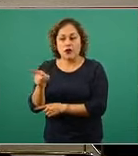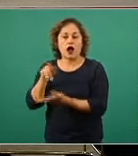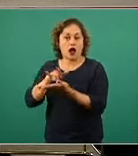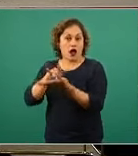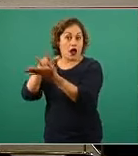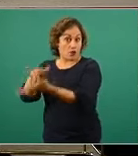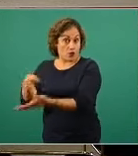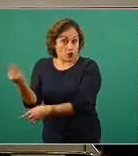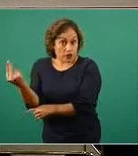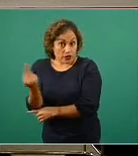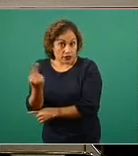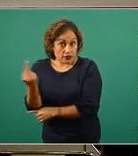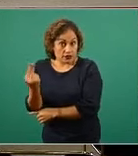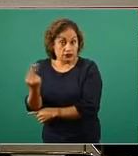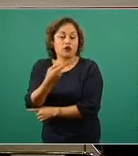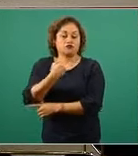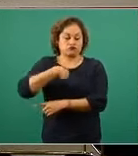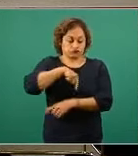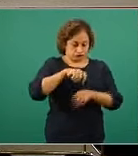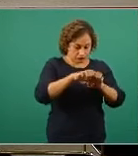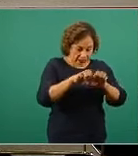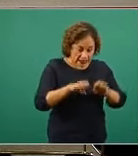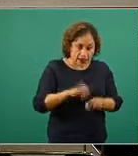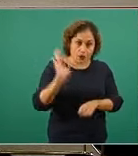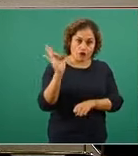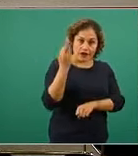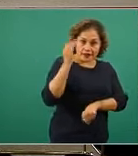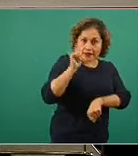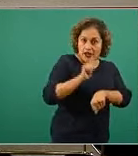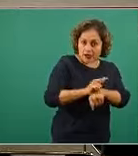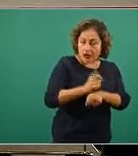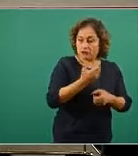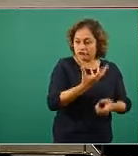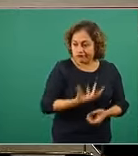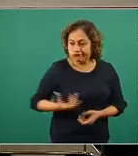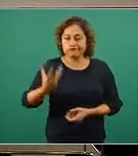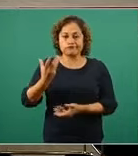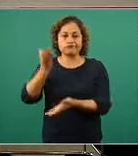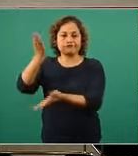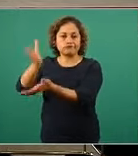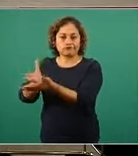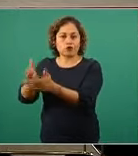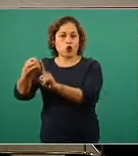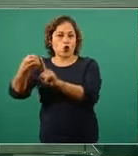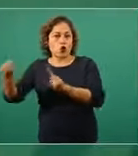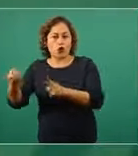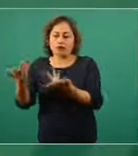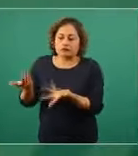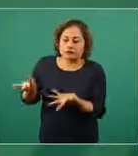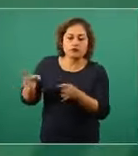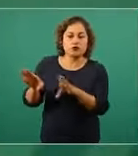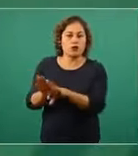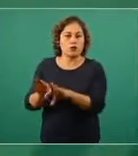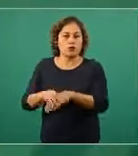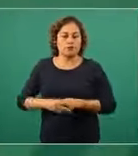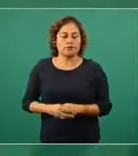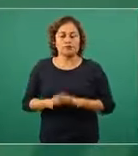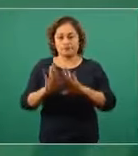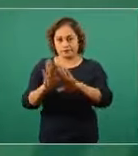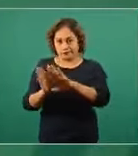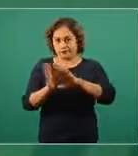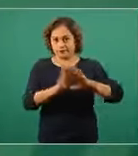la coordinación, nosotros como equipo federal vamos hasta estos espacios para coordinar acciones. Ahora, ¿cuál es la